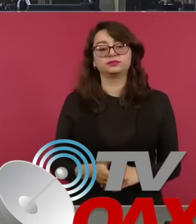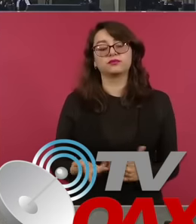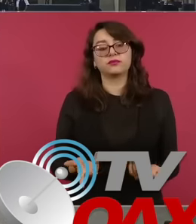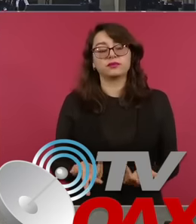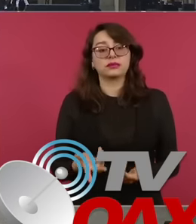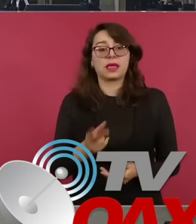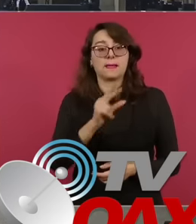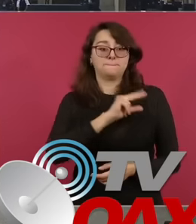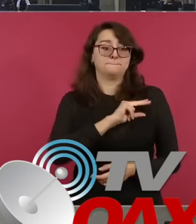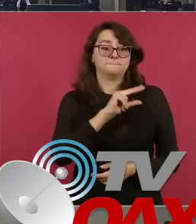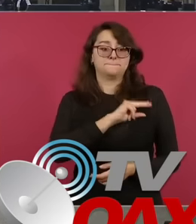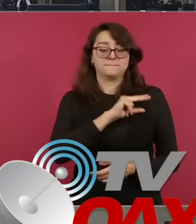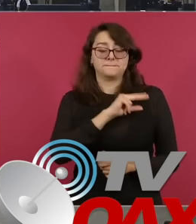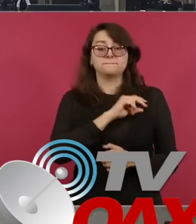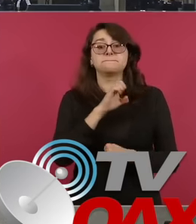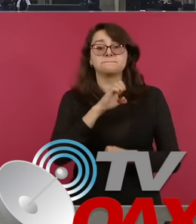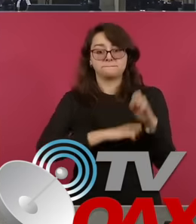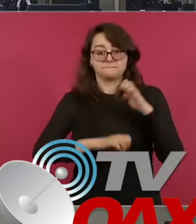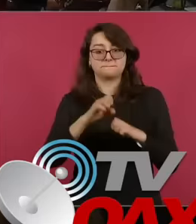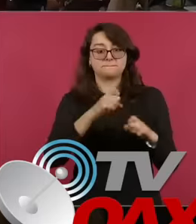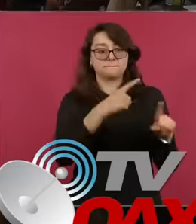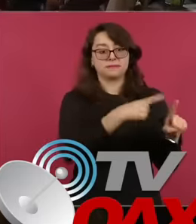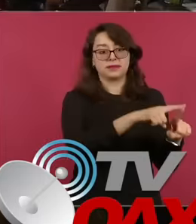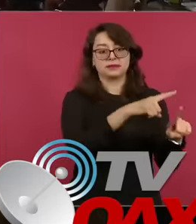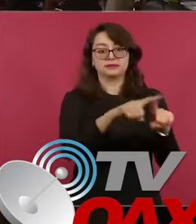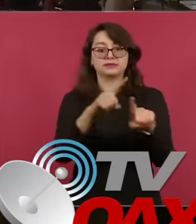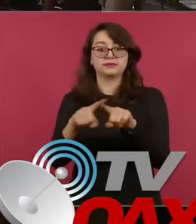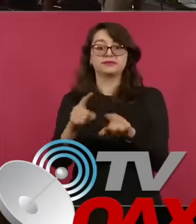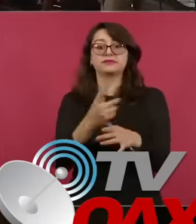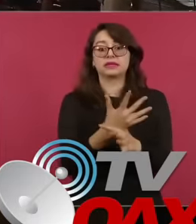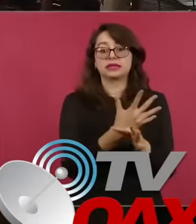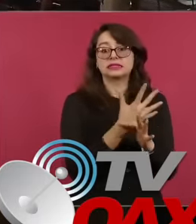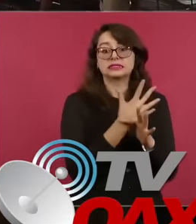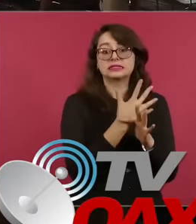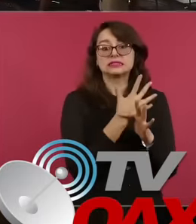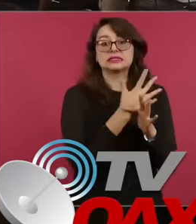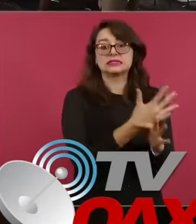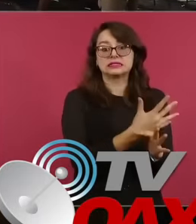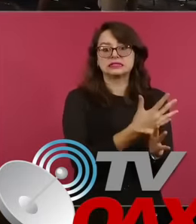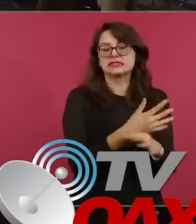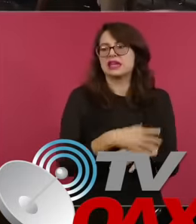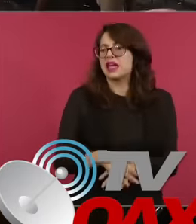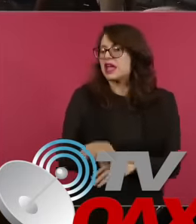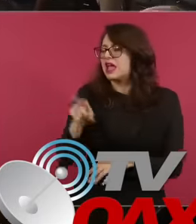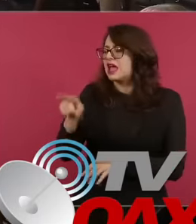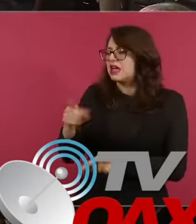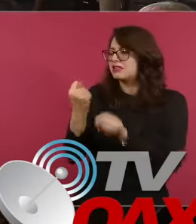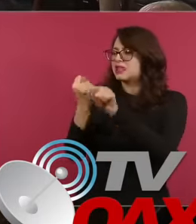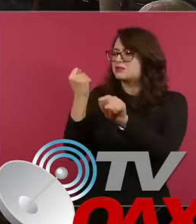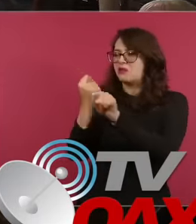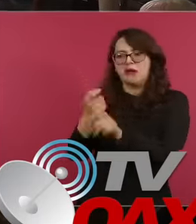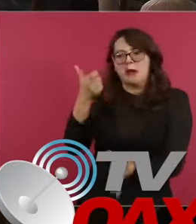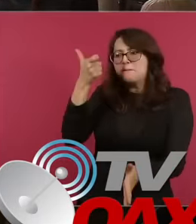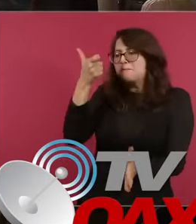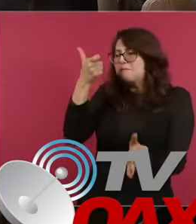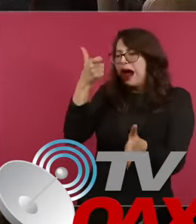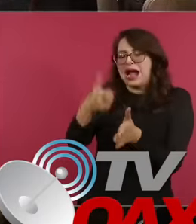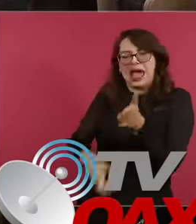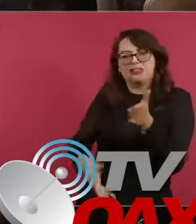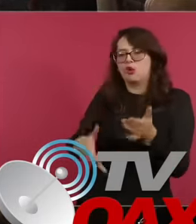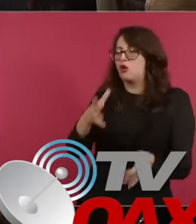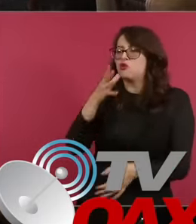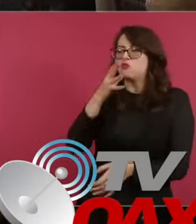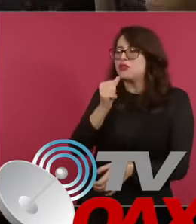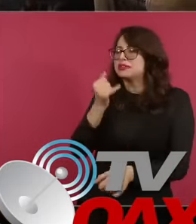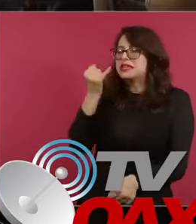privada es que el transporte de pasajeros es económicamente inviable. Entonces, nada más puntualizar aquí,